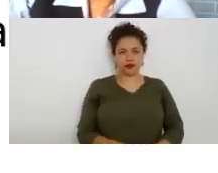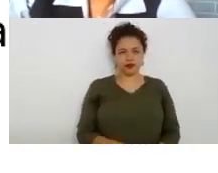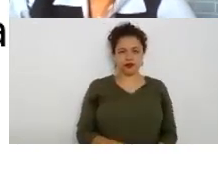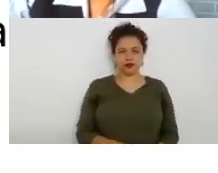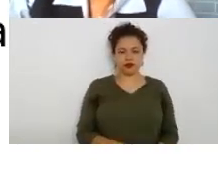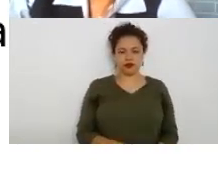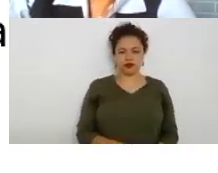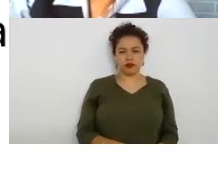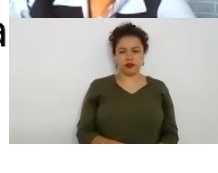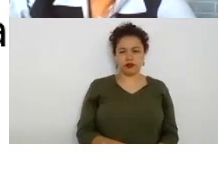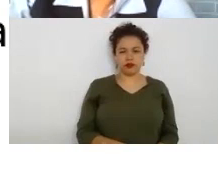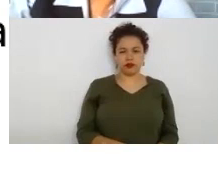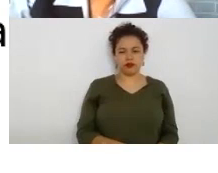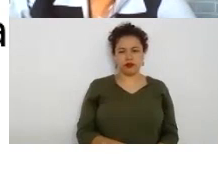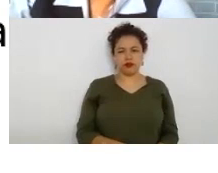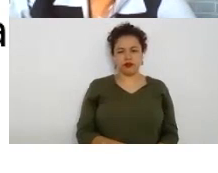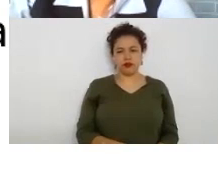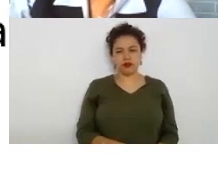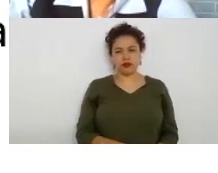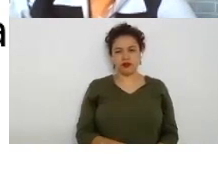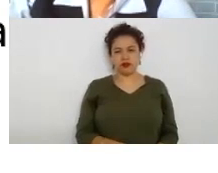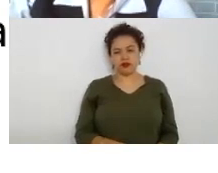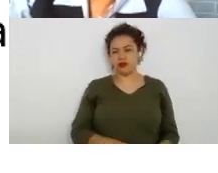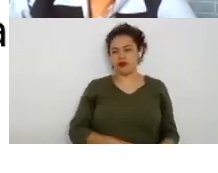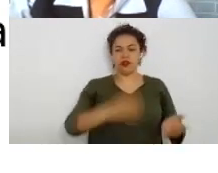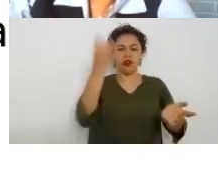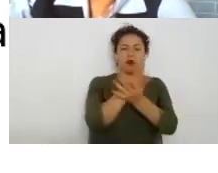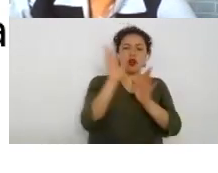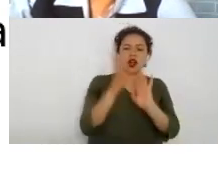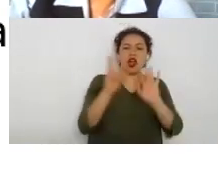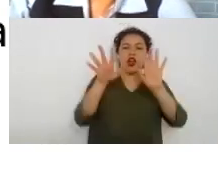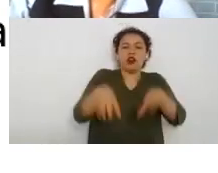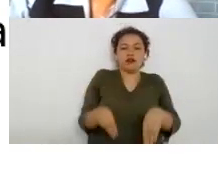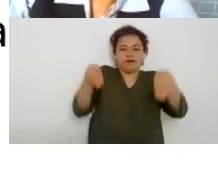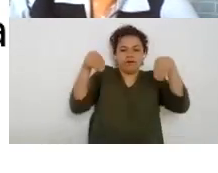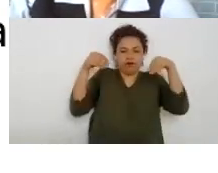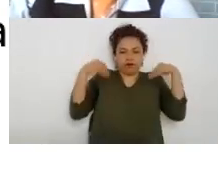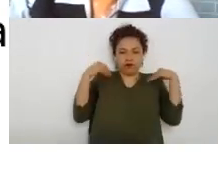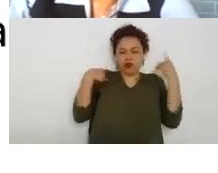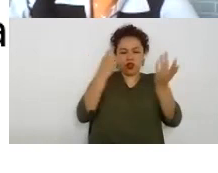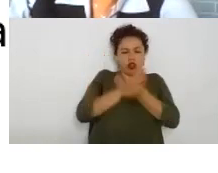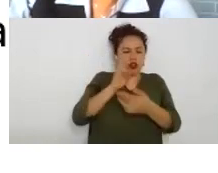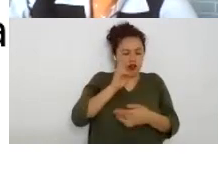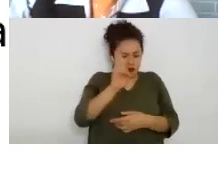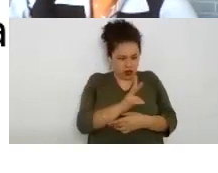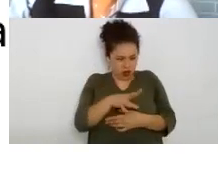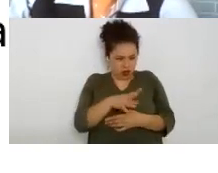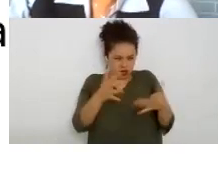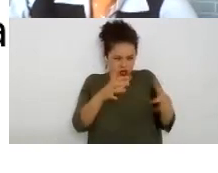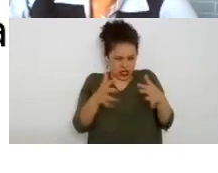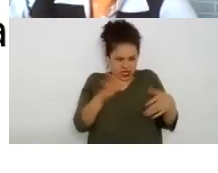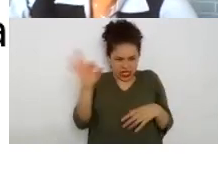es simplemente colocar una manta, pero solo si yo detecto que está presentando, tiene un